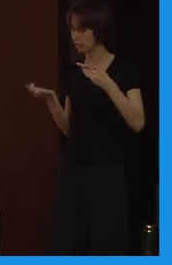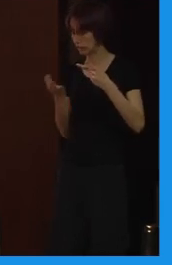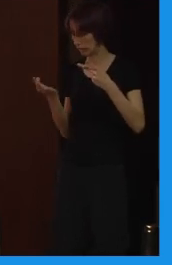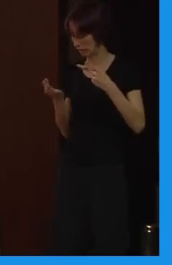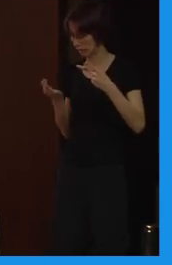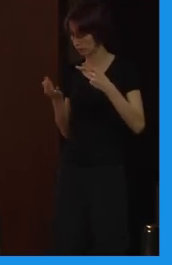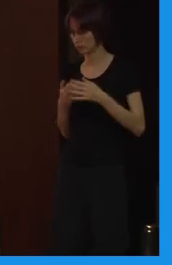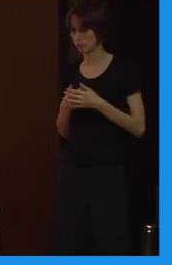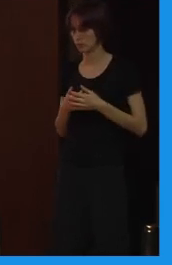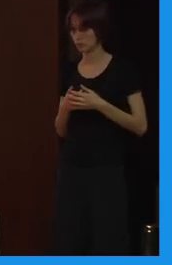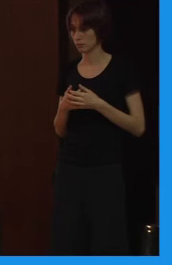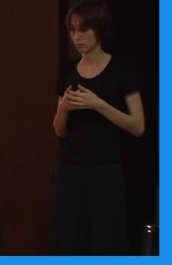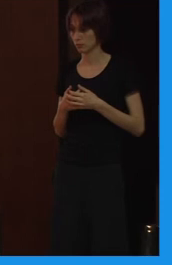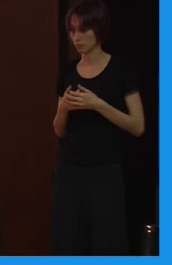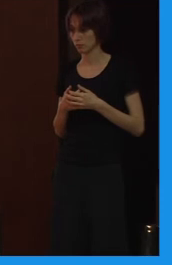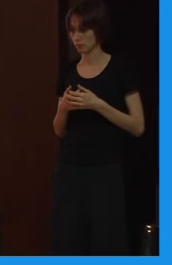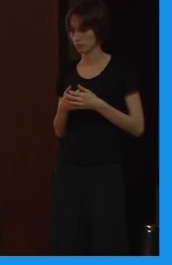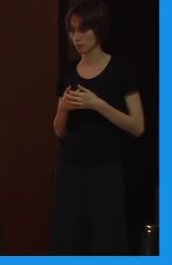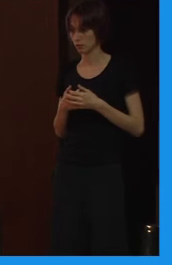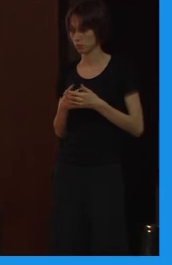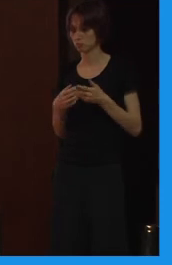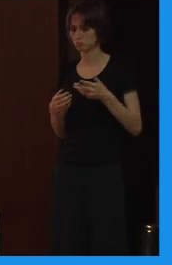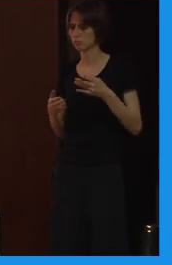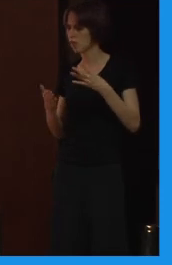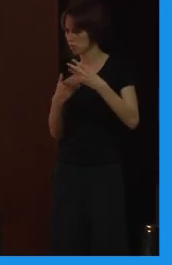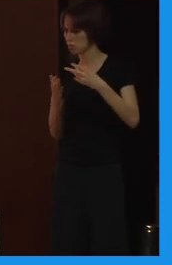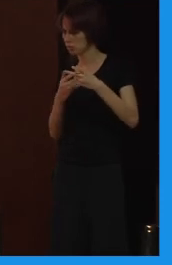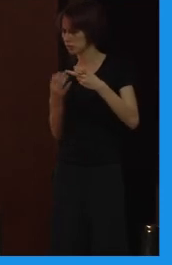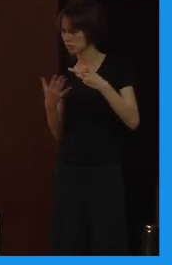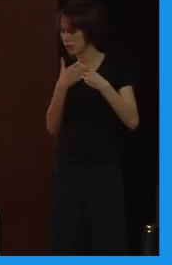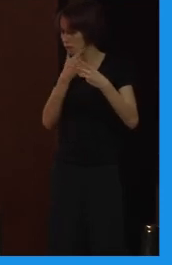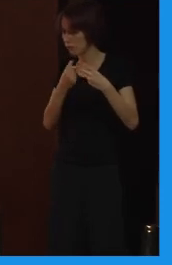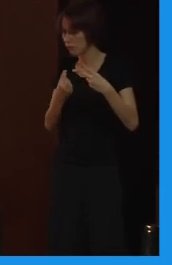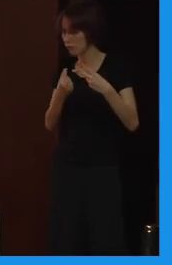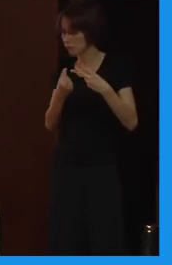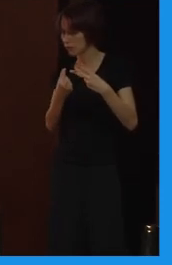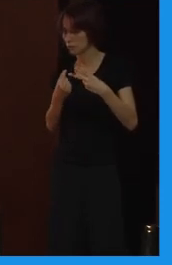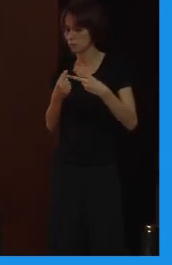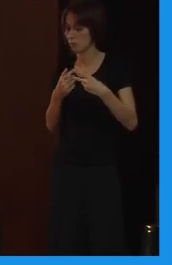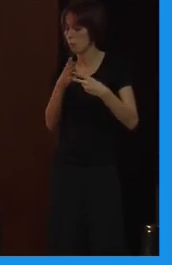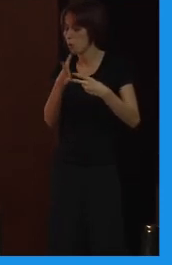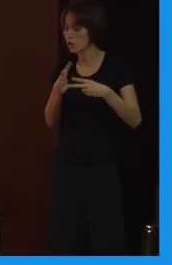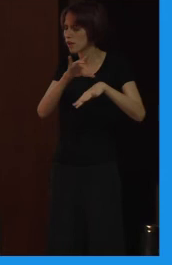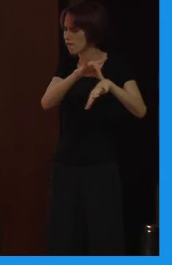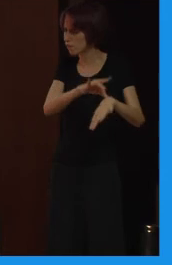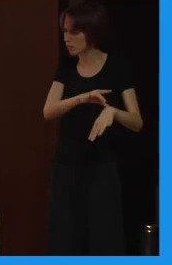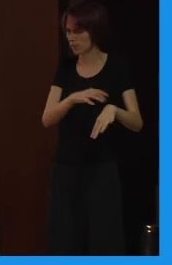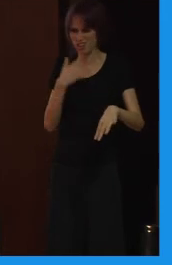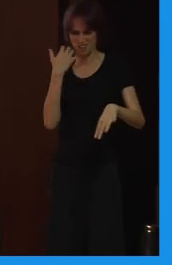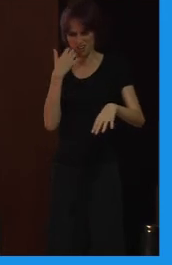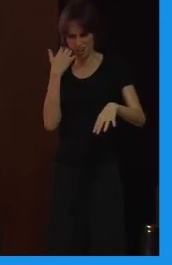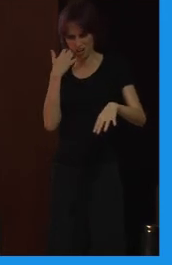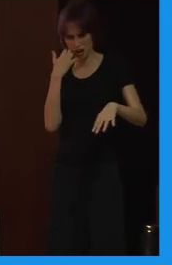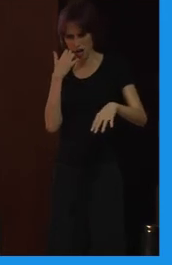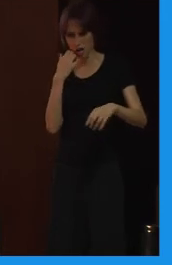descartar, es una enfermedad rara, es lo que se llama la enfermedad de Addison, generalmente son mujeres muy morenas, no hay, las características